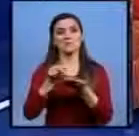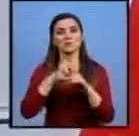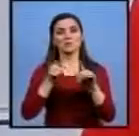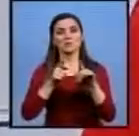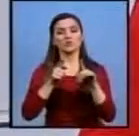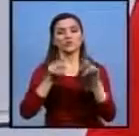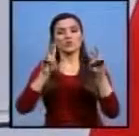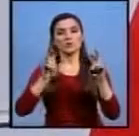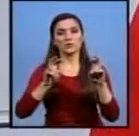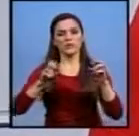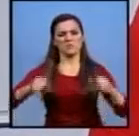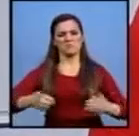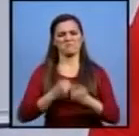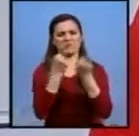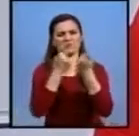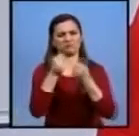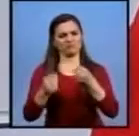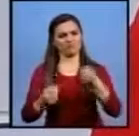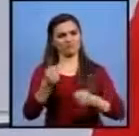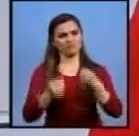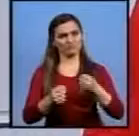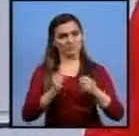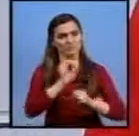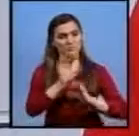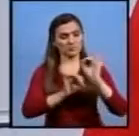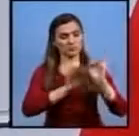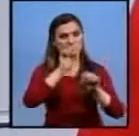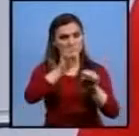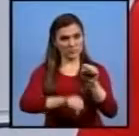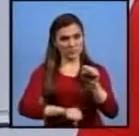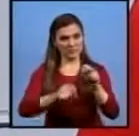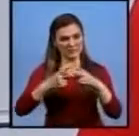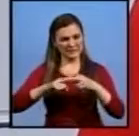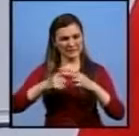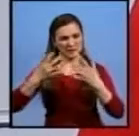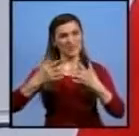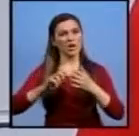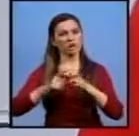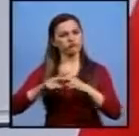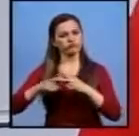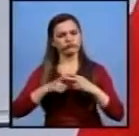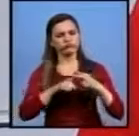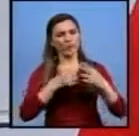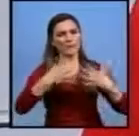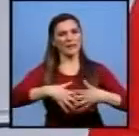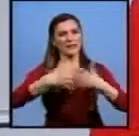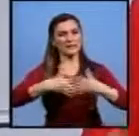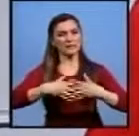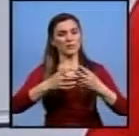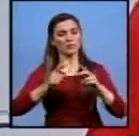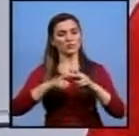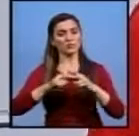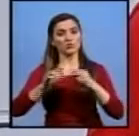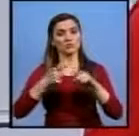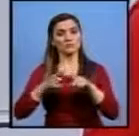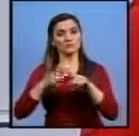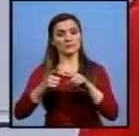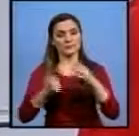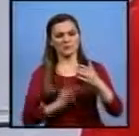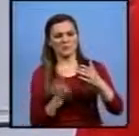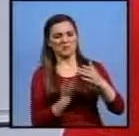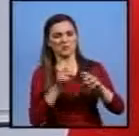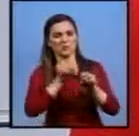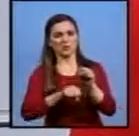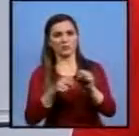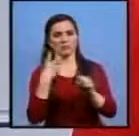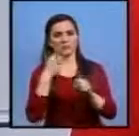sobre todo evitar accidentes de tránsito. La ceniza puede dañar partes mecánicas de nuestro automotor, pero incluso hacernos perder la visibilidad